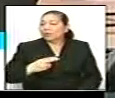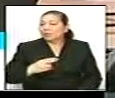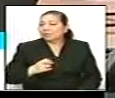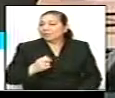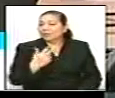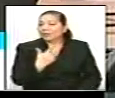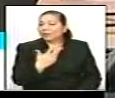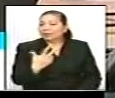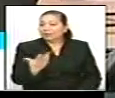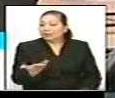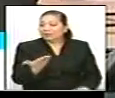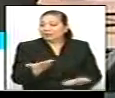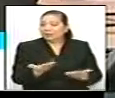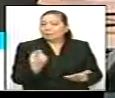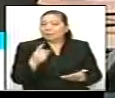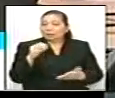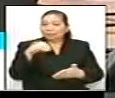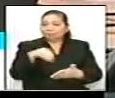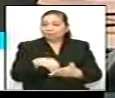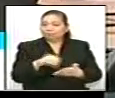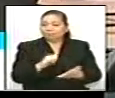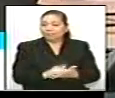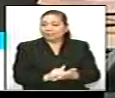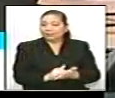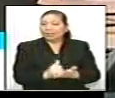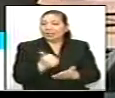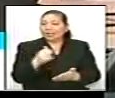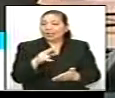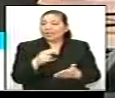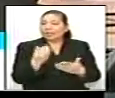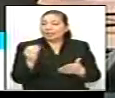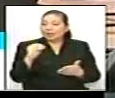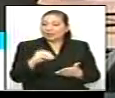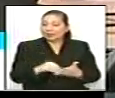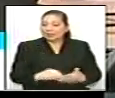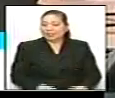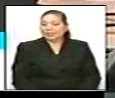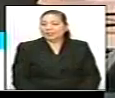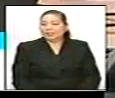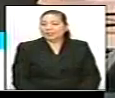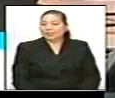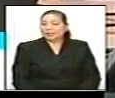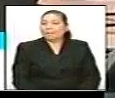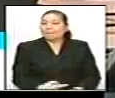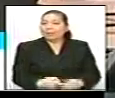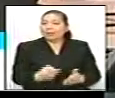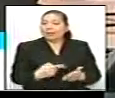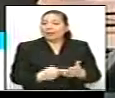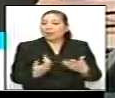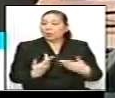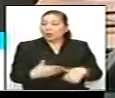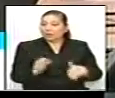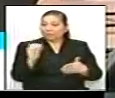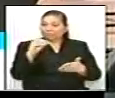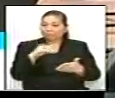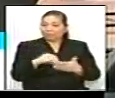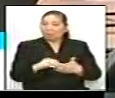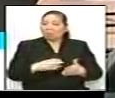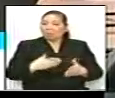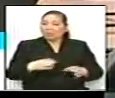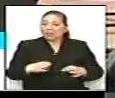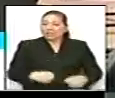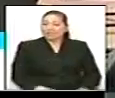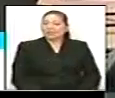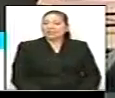tenemos 30 hitos, estamos esperando justo para la colocación, ya el ANA ya que coloca los hitos. Para una vez colocar los hitos, recién se puede hacer lo